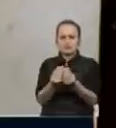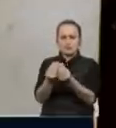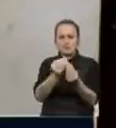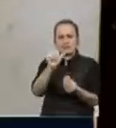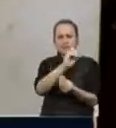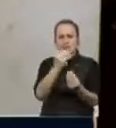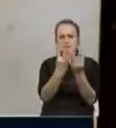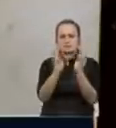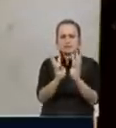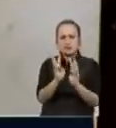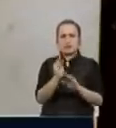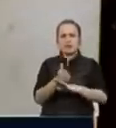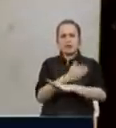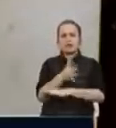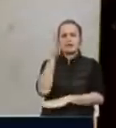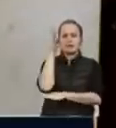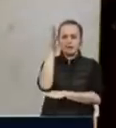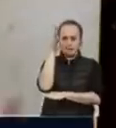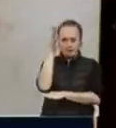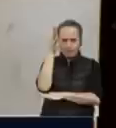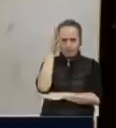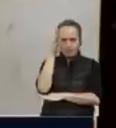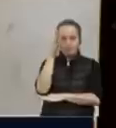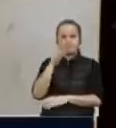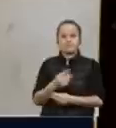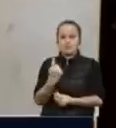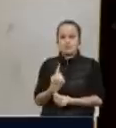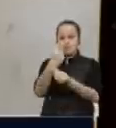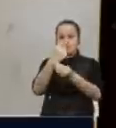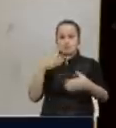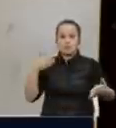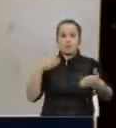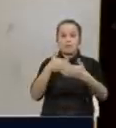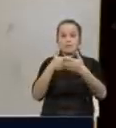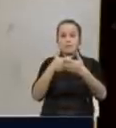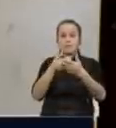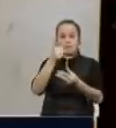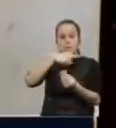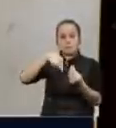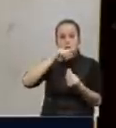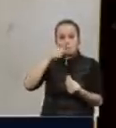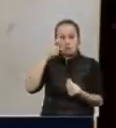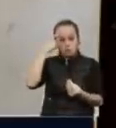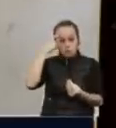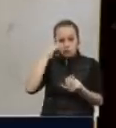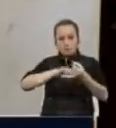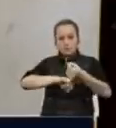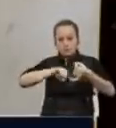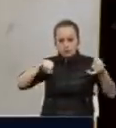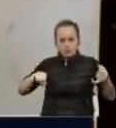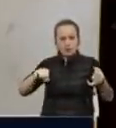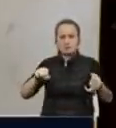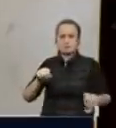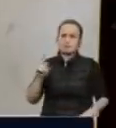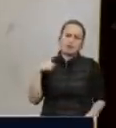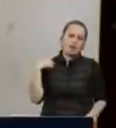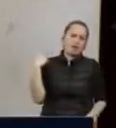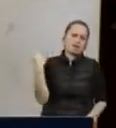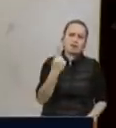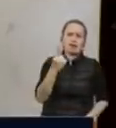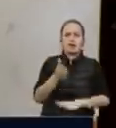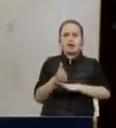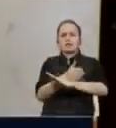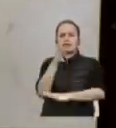intervenido, de la oposición, de la coalición de gobierno, independientes, todos los que han intervenido,